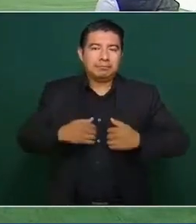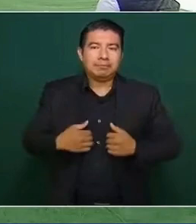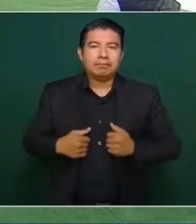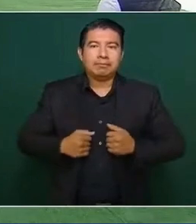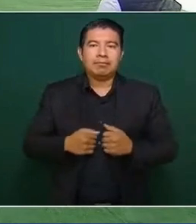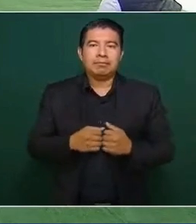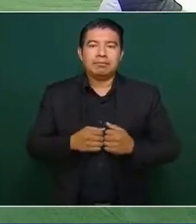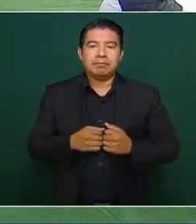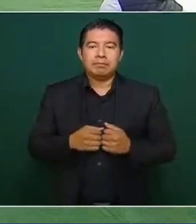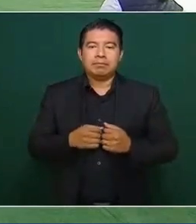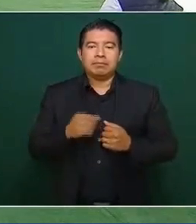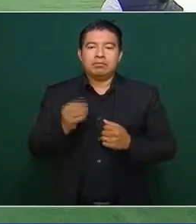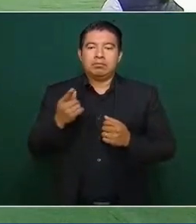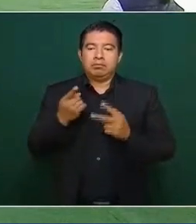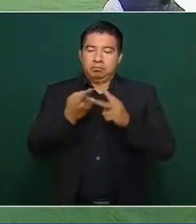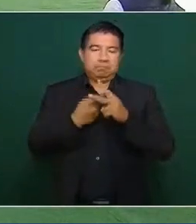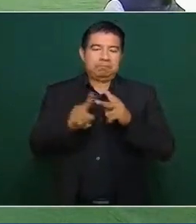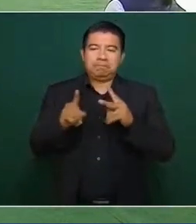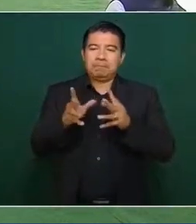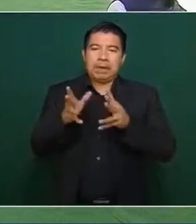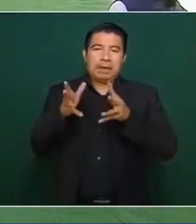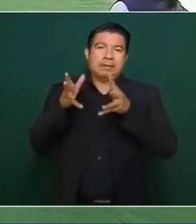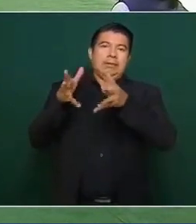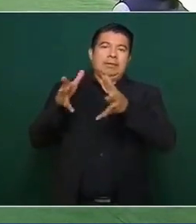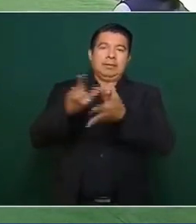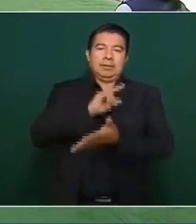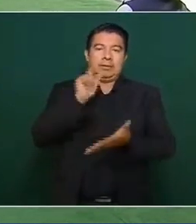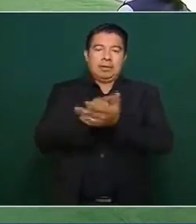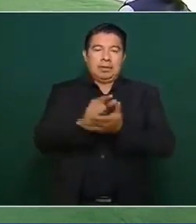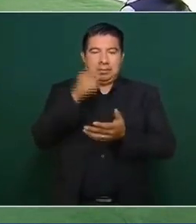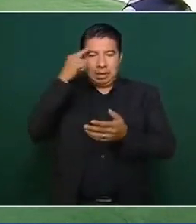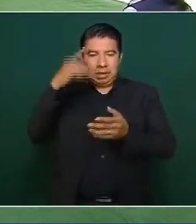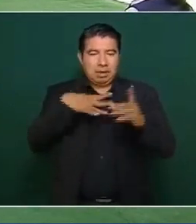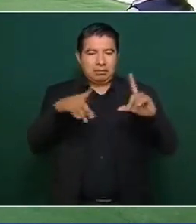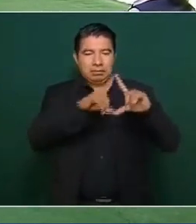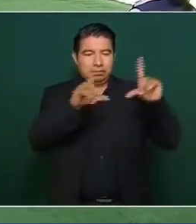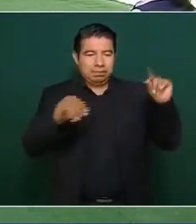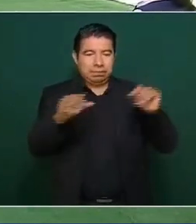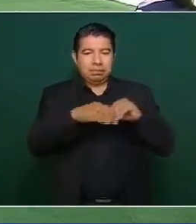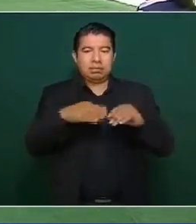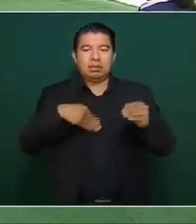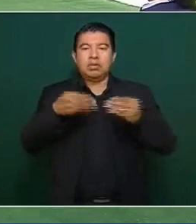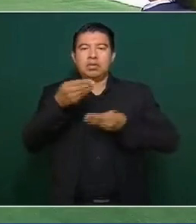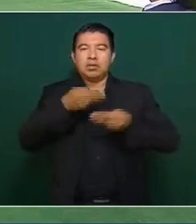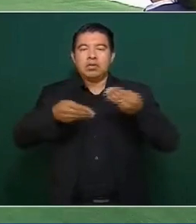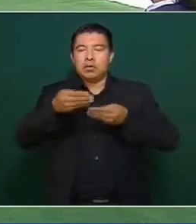De ahí surge esa ley de coordinación fiscal. ¿Qué sucedió?